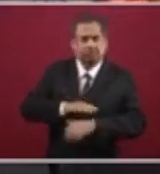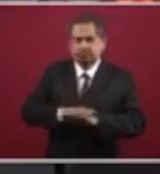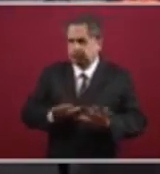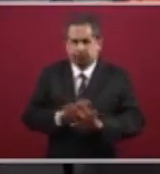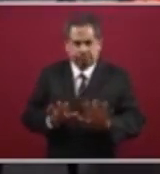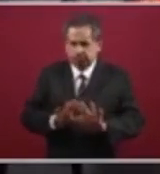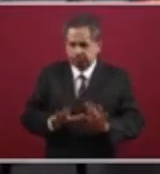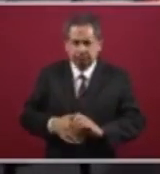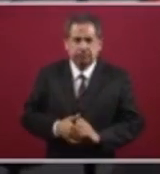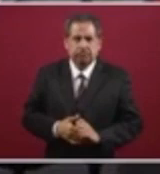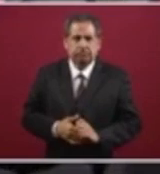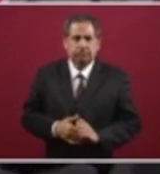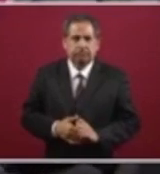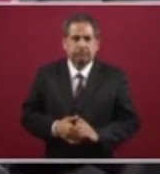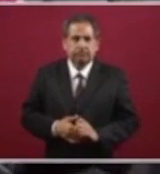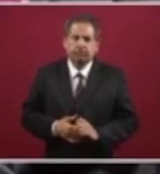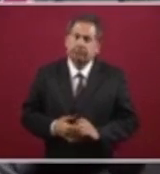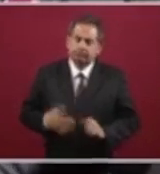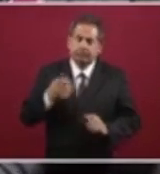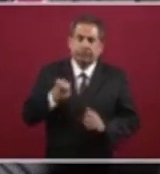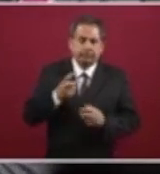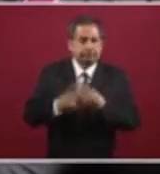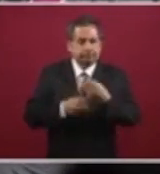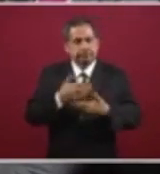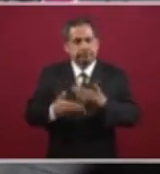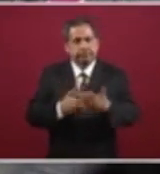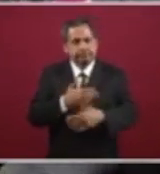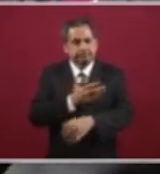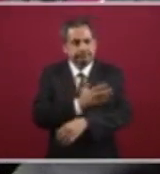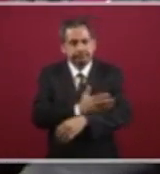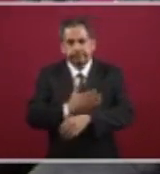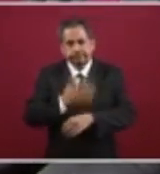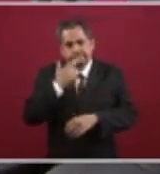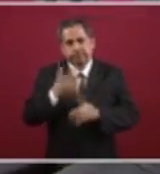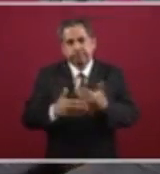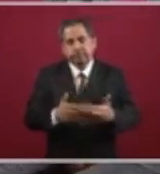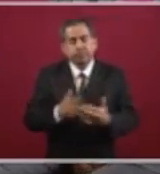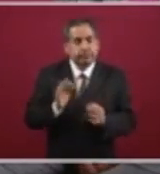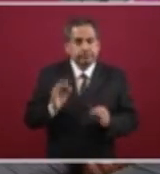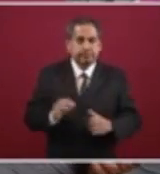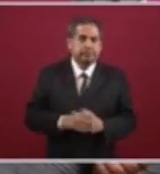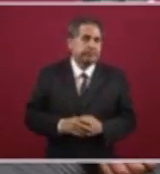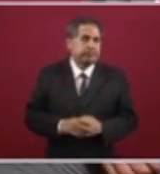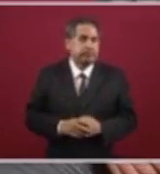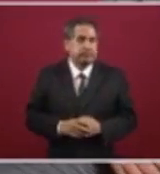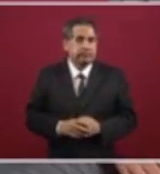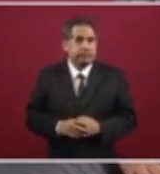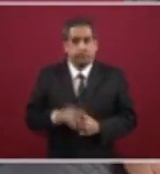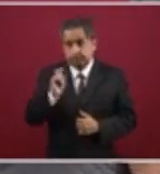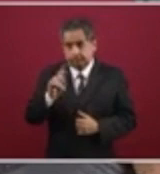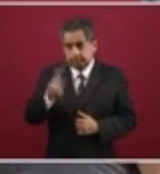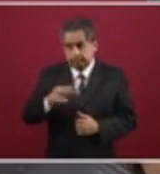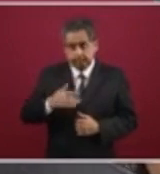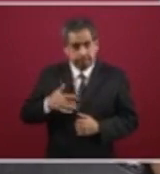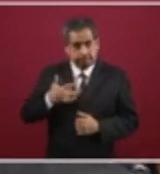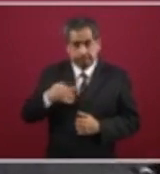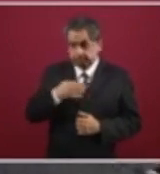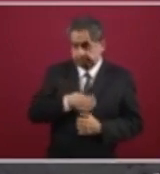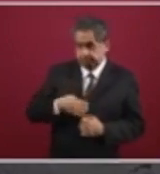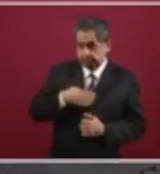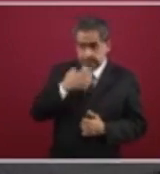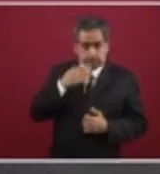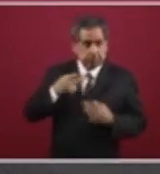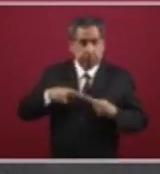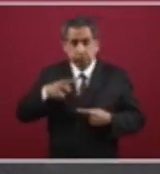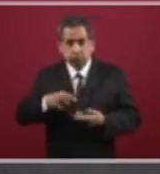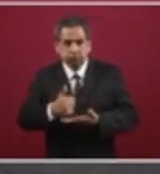Entonces, se va avanzando y nos da mucho gusto el que la gente esté